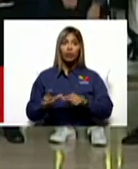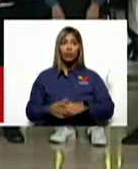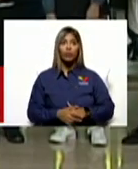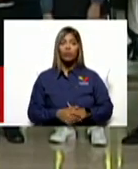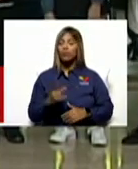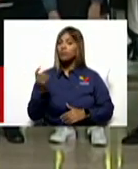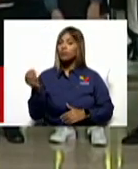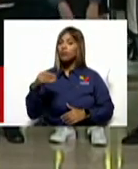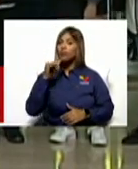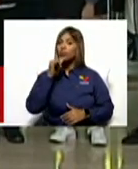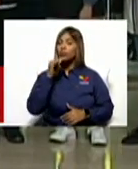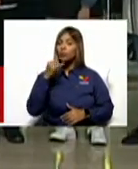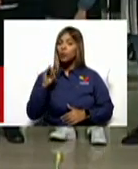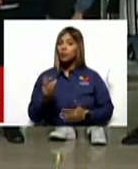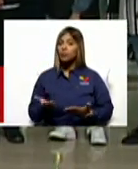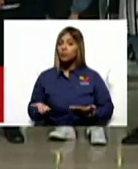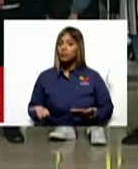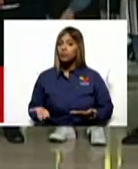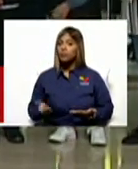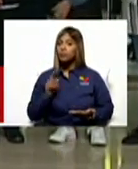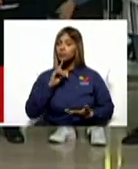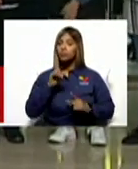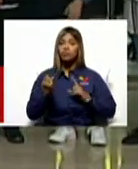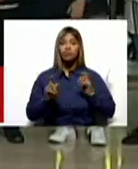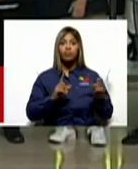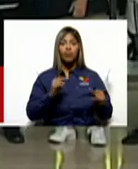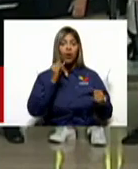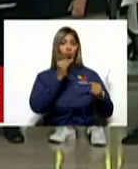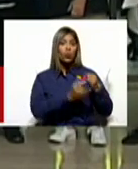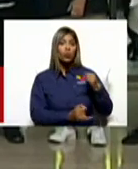más información tenemos? Ya, la última.